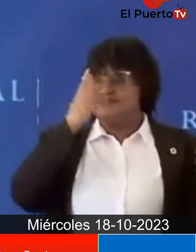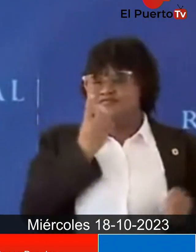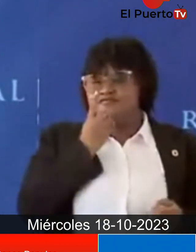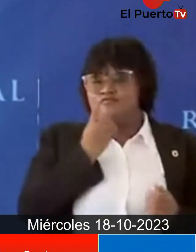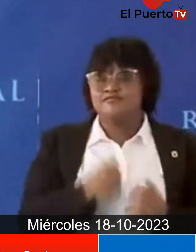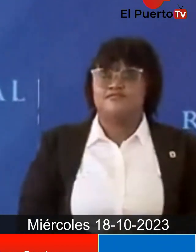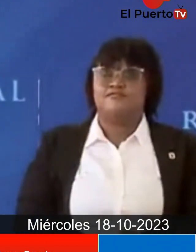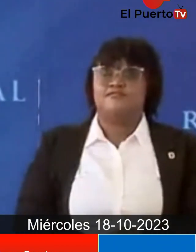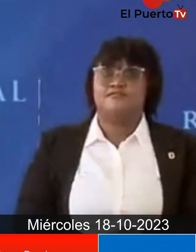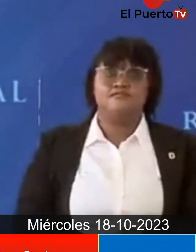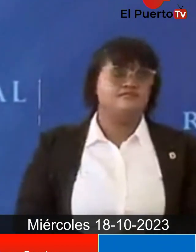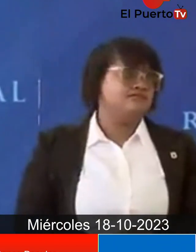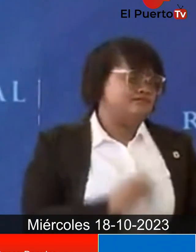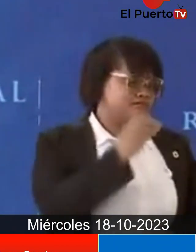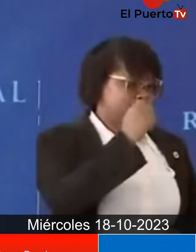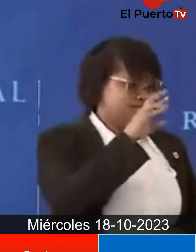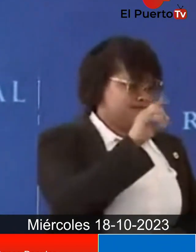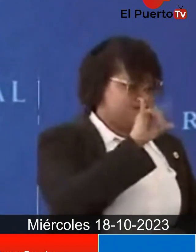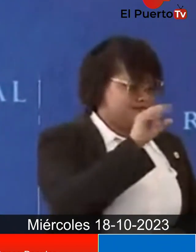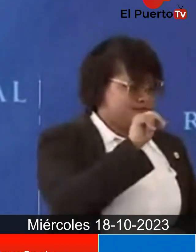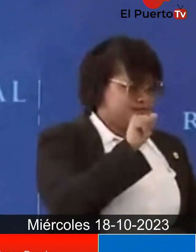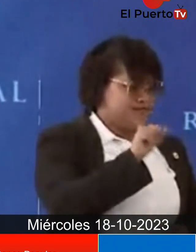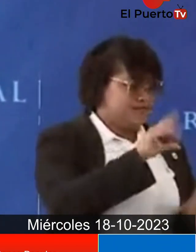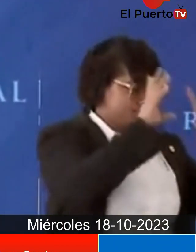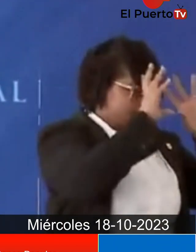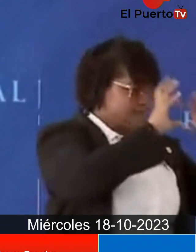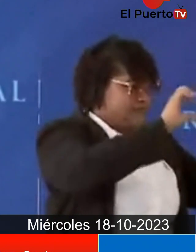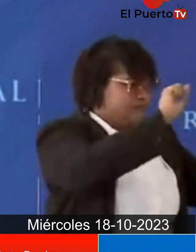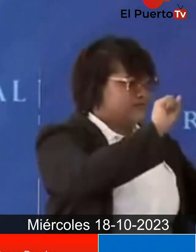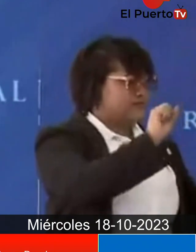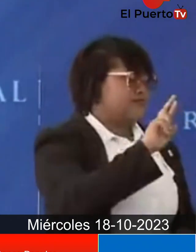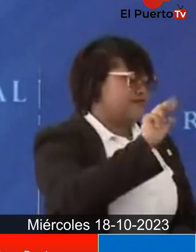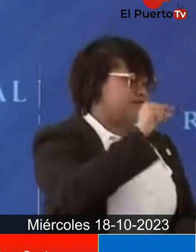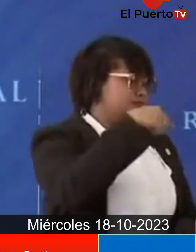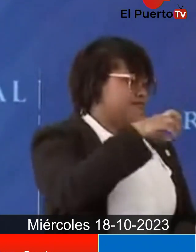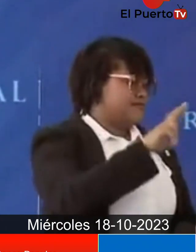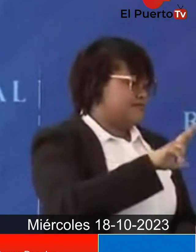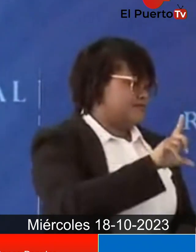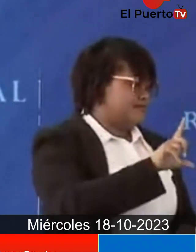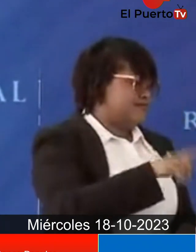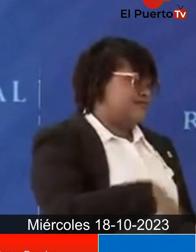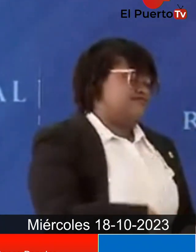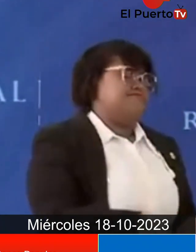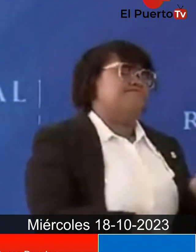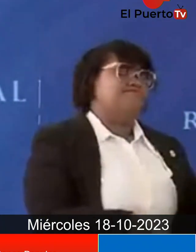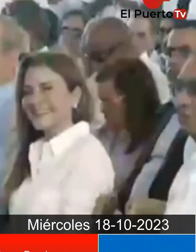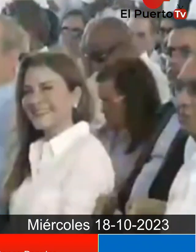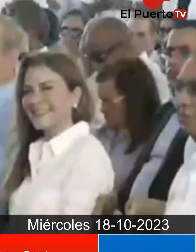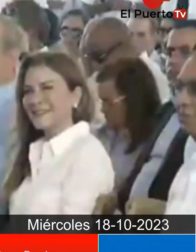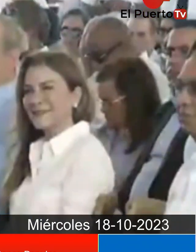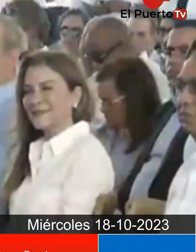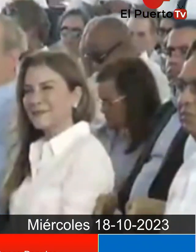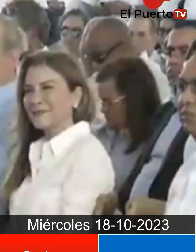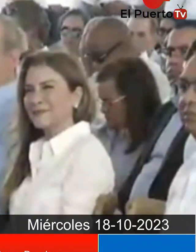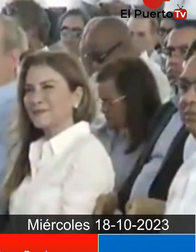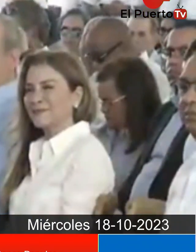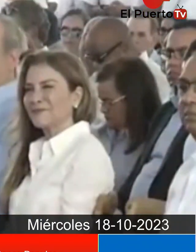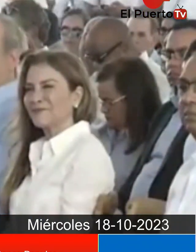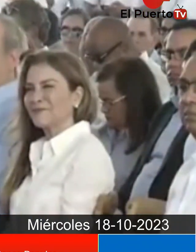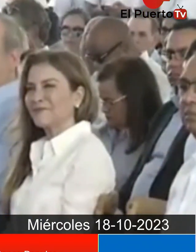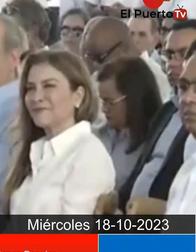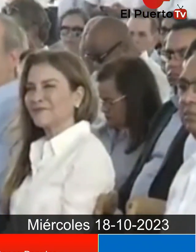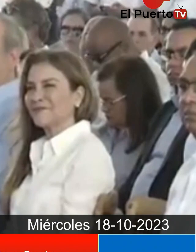Dominicana. Carolina, presidente, doña Raquel, cuenten con el Banco Popular